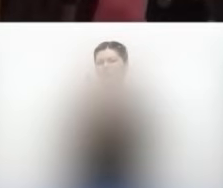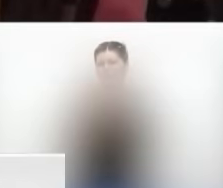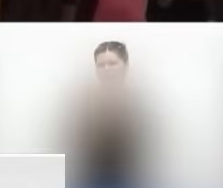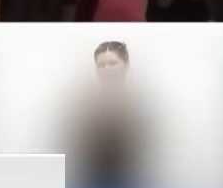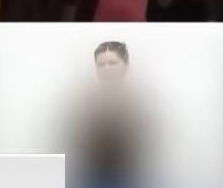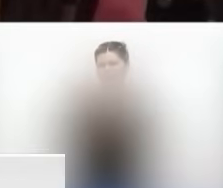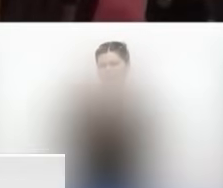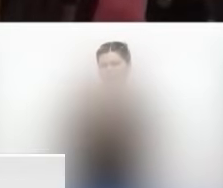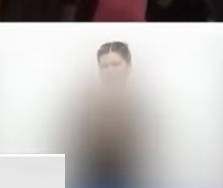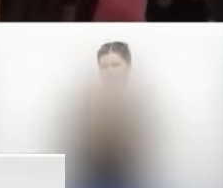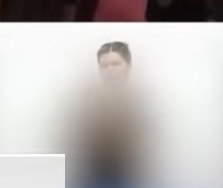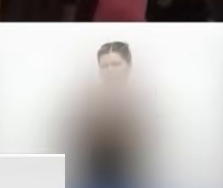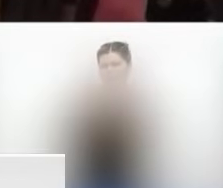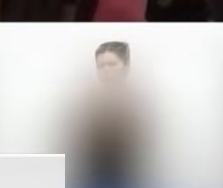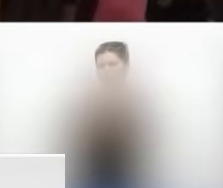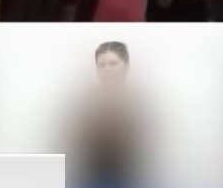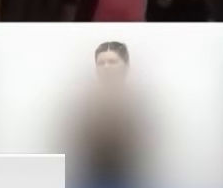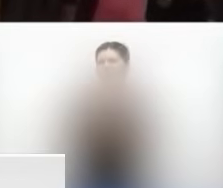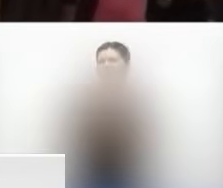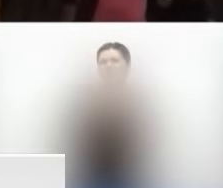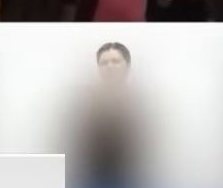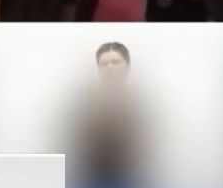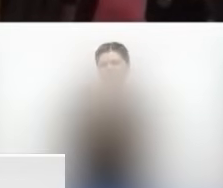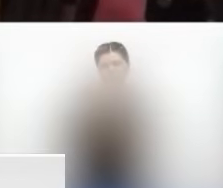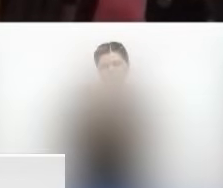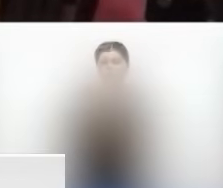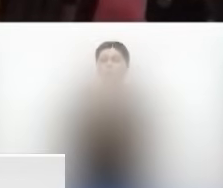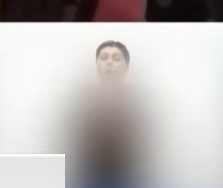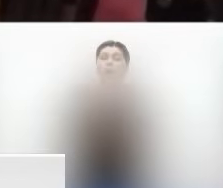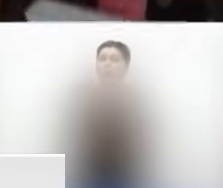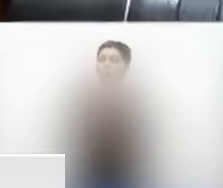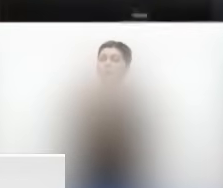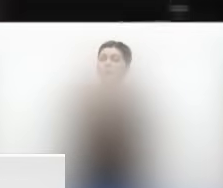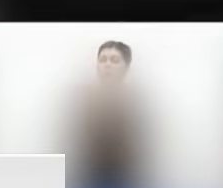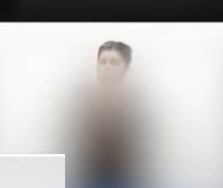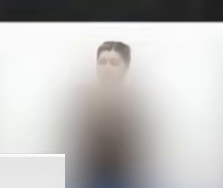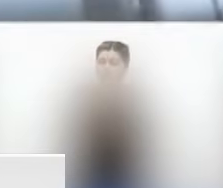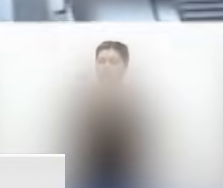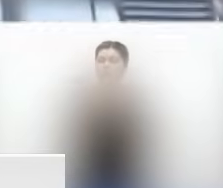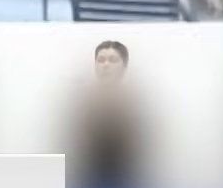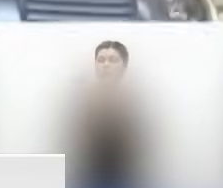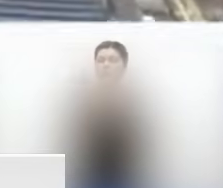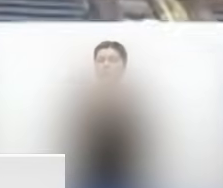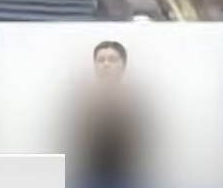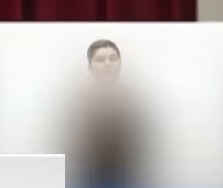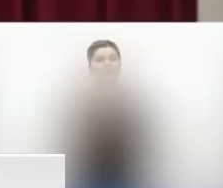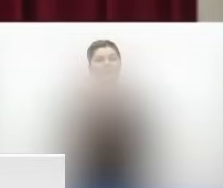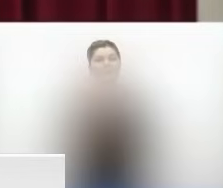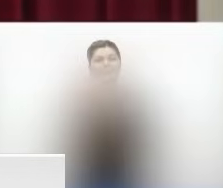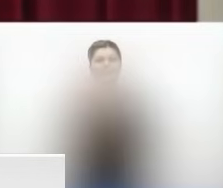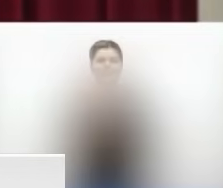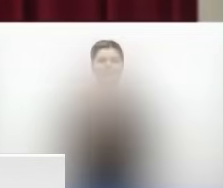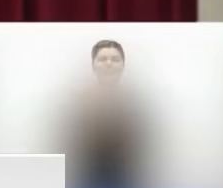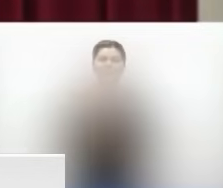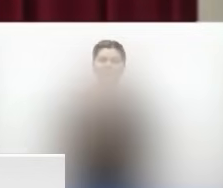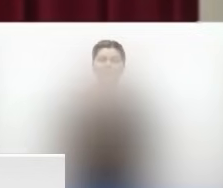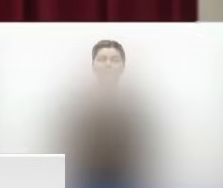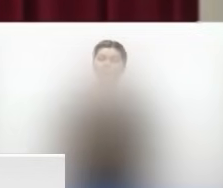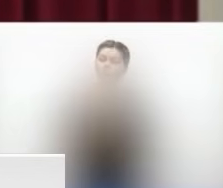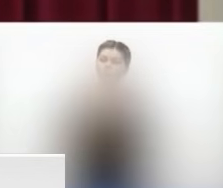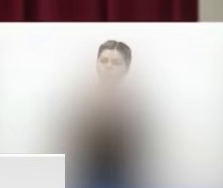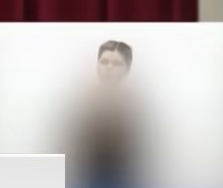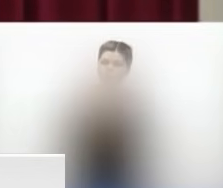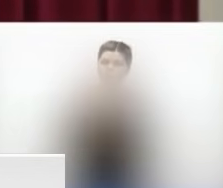Sin embargo, no todas las complicaciones van de la mano con el aspecto económico. Para este miércoles estaba pactada la primera sesión del Senado bajo la conducción